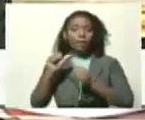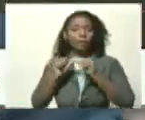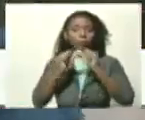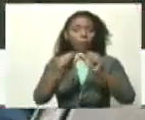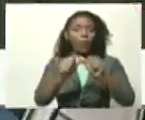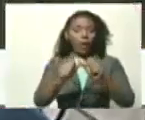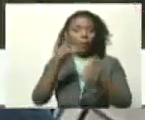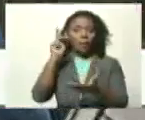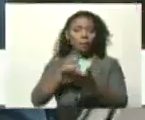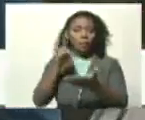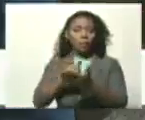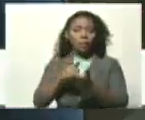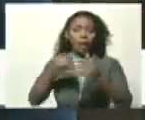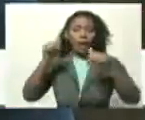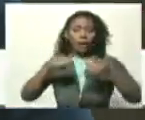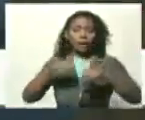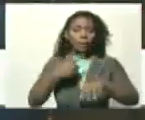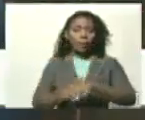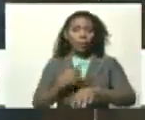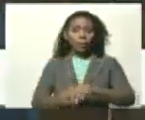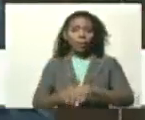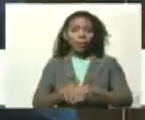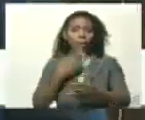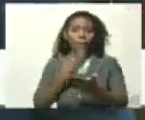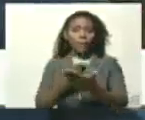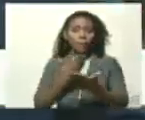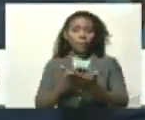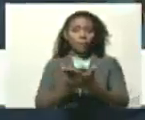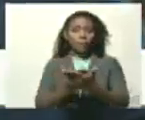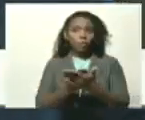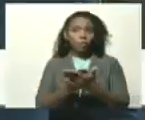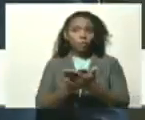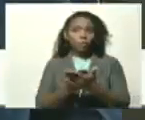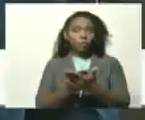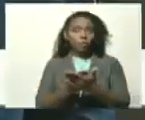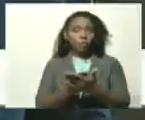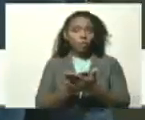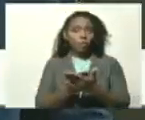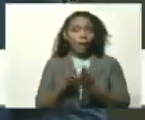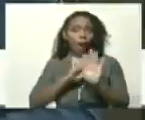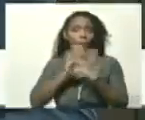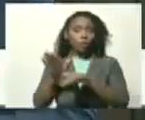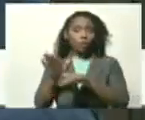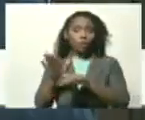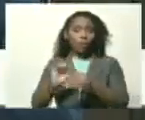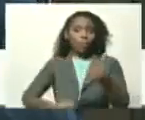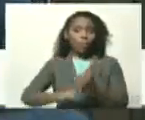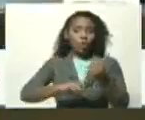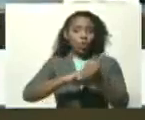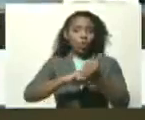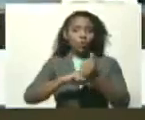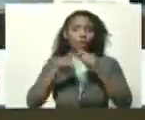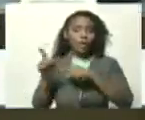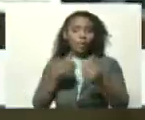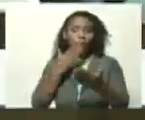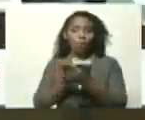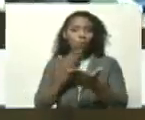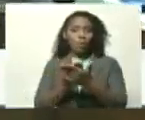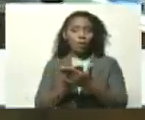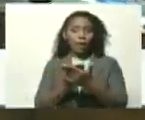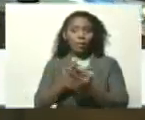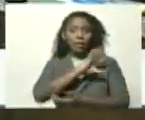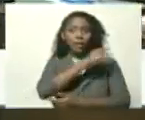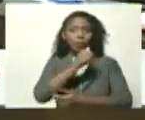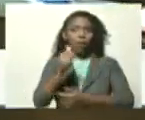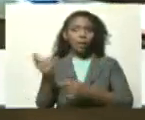en intervenir en este momento de postulaciones y apoyo de las postulaciones de estas propuestas a Junta